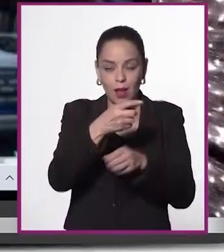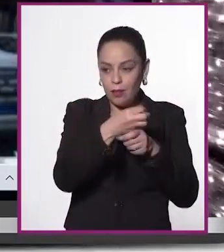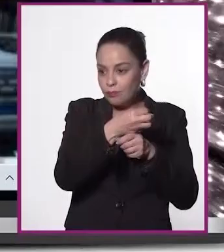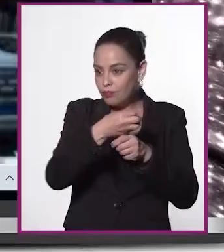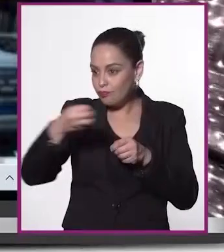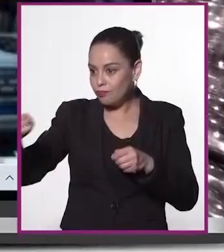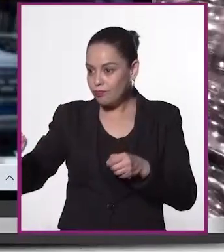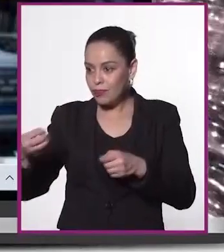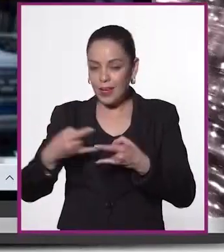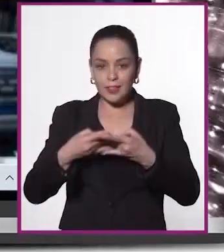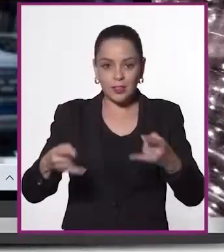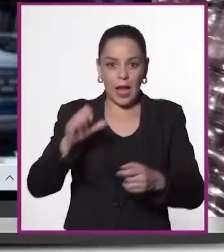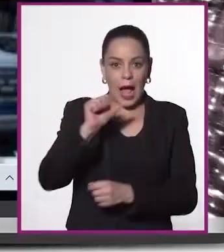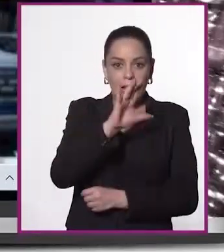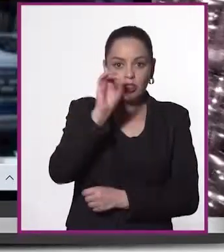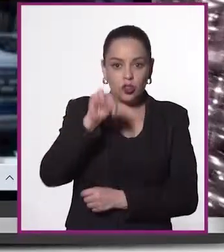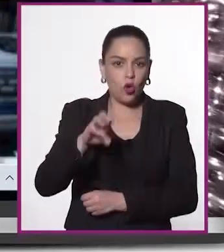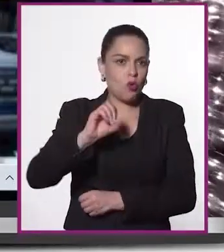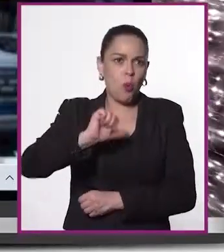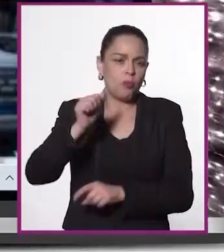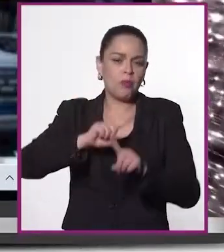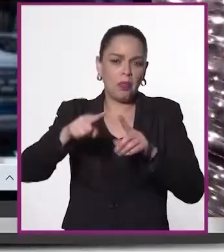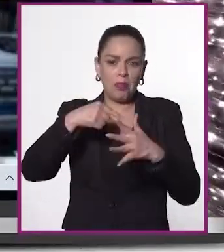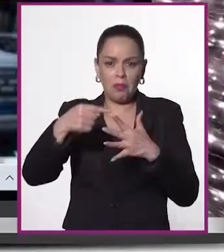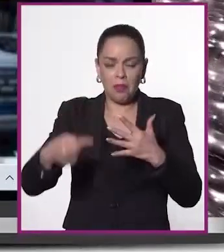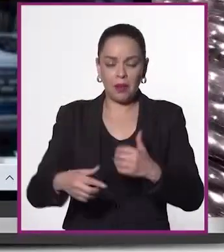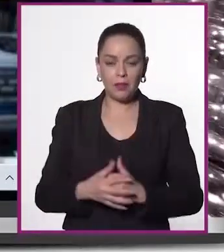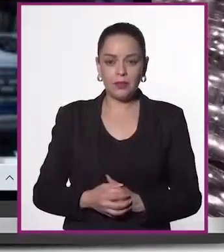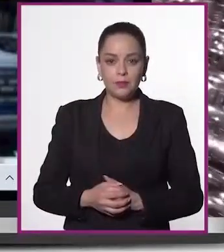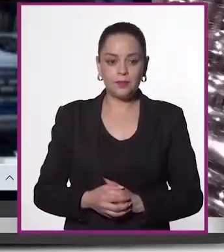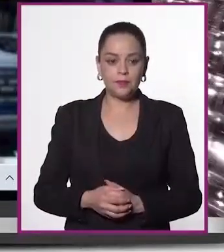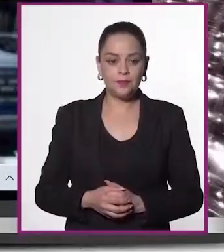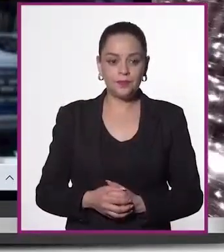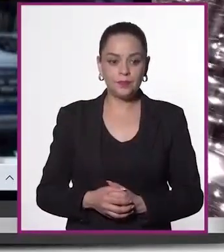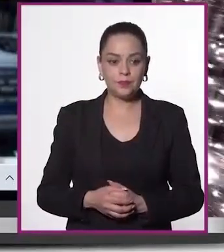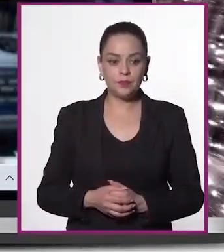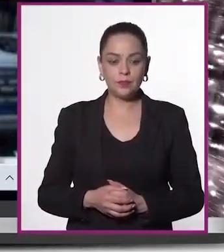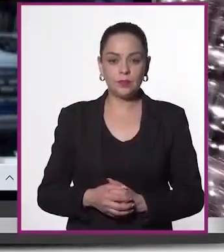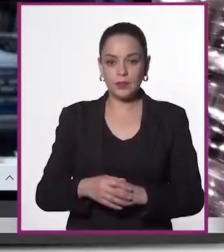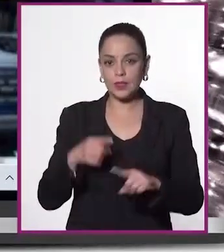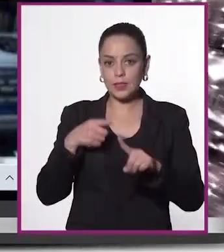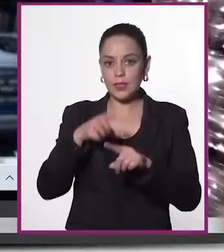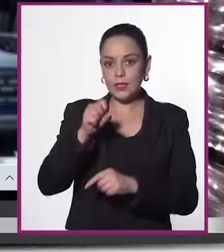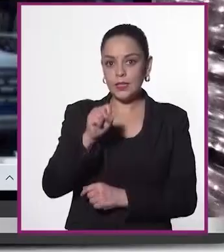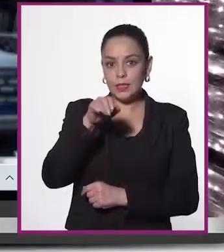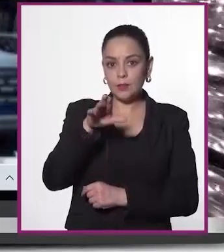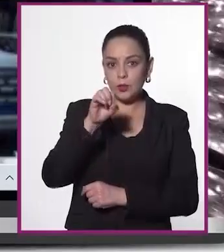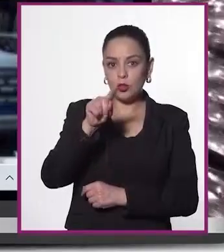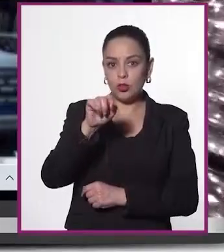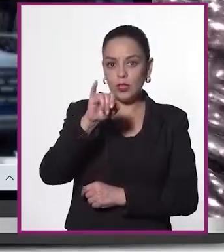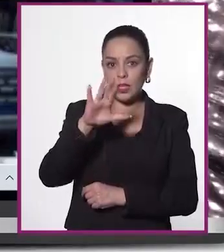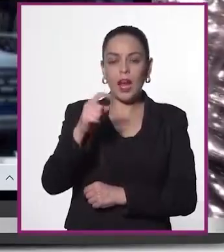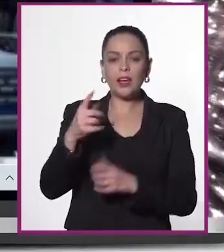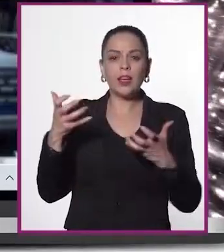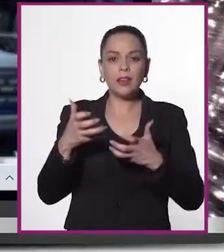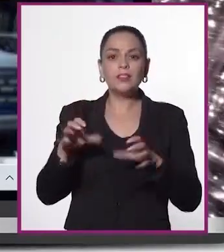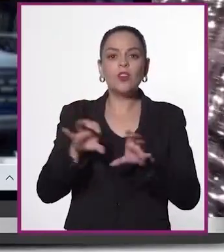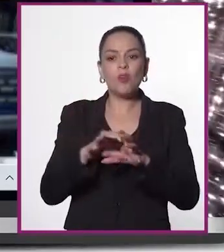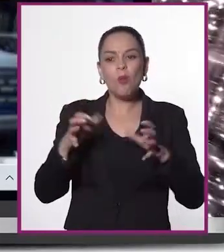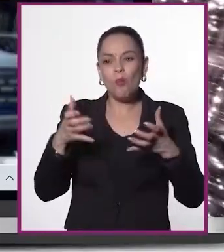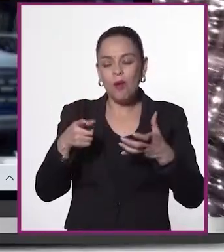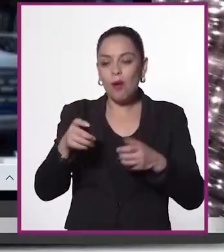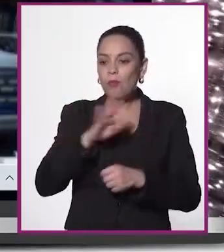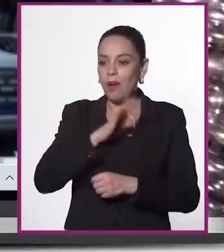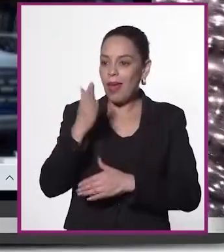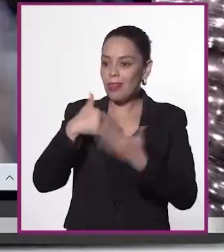acción o cualquier otra cosa. Lo que se hace en la semiótica es estudiar cómo se logra todo esto. Entonces